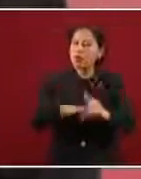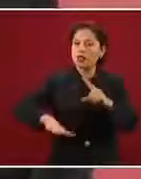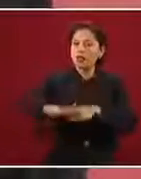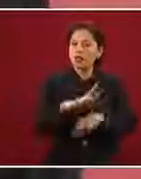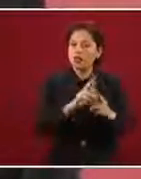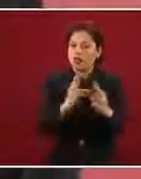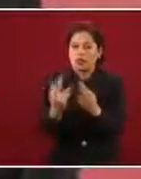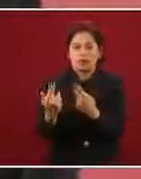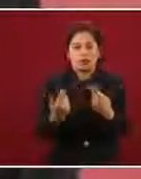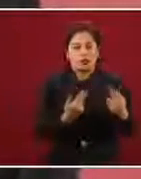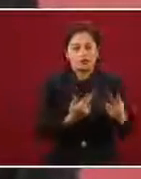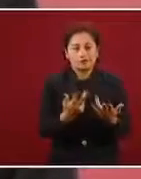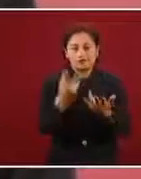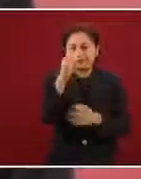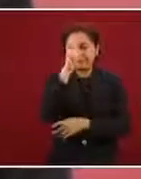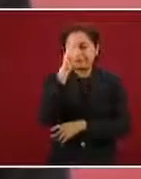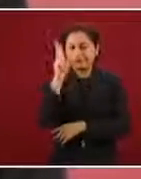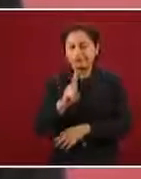hagan un